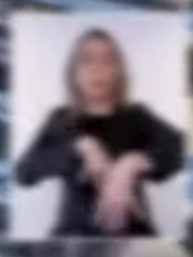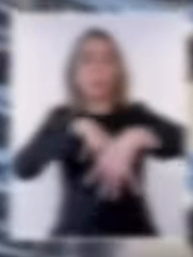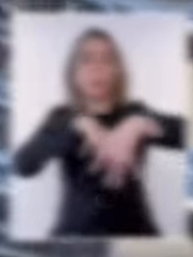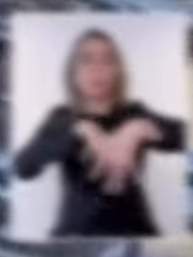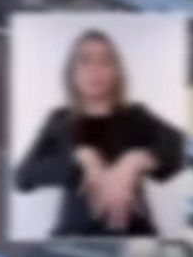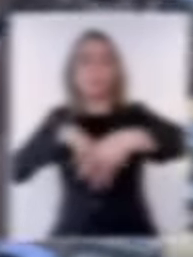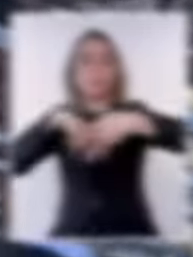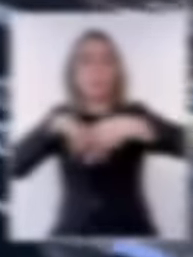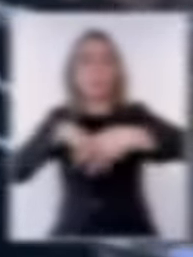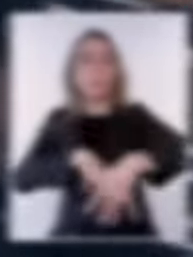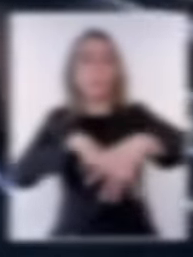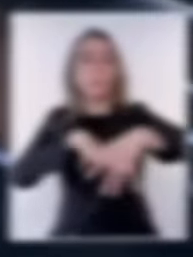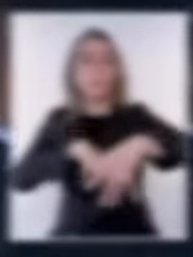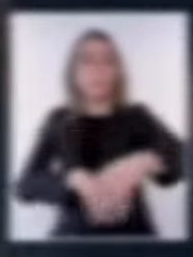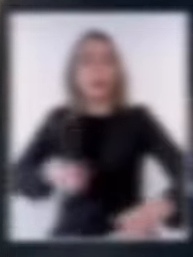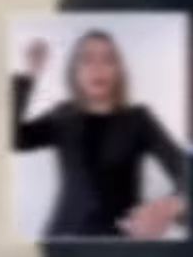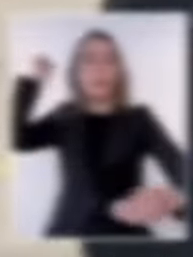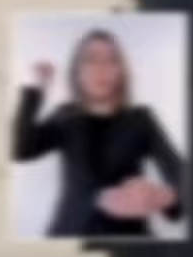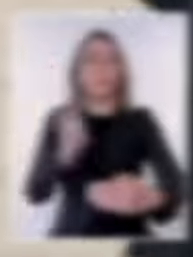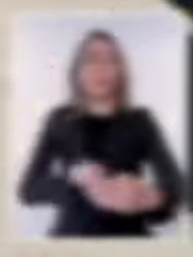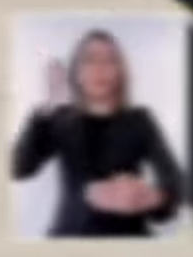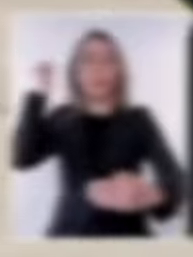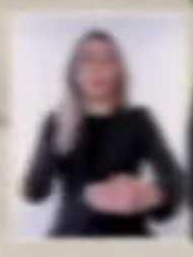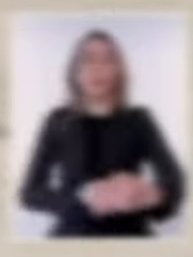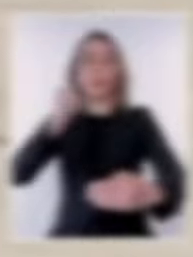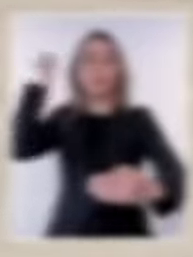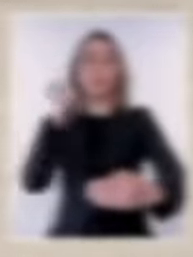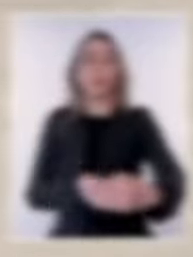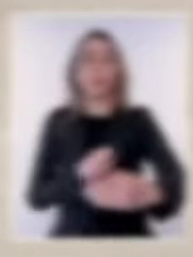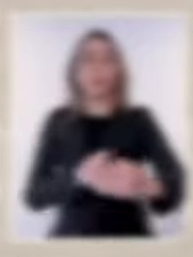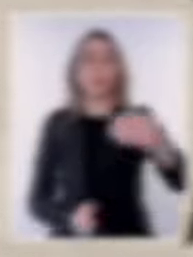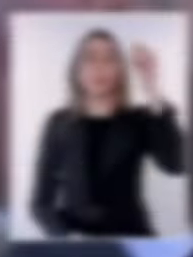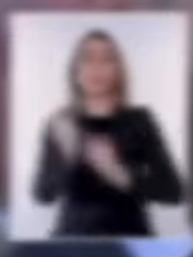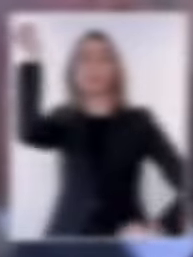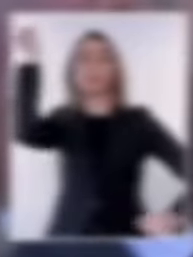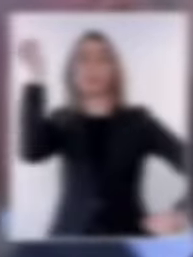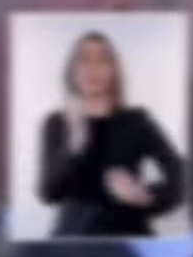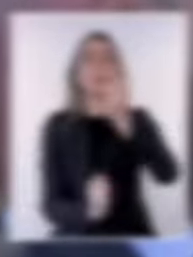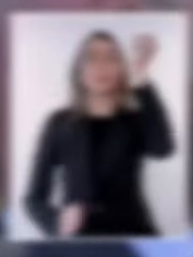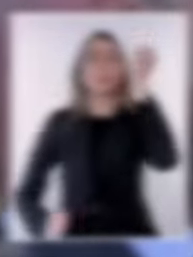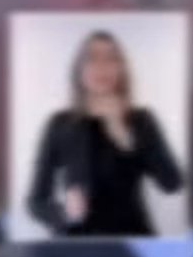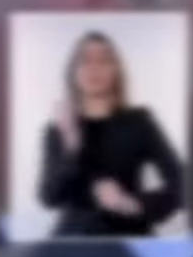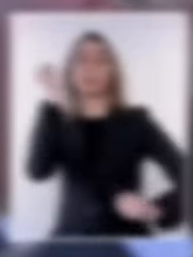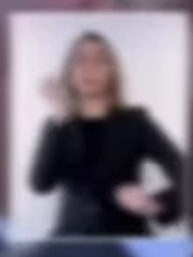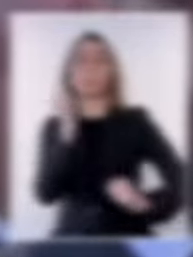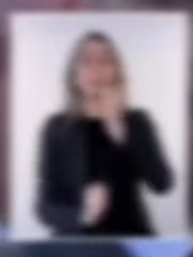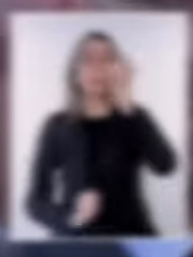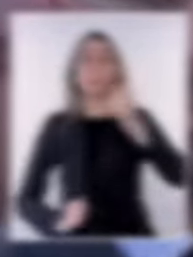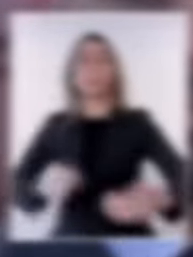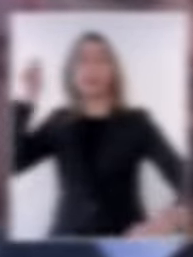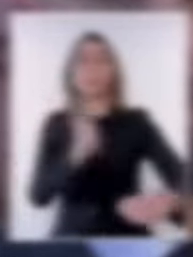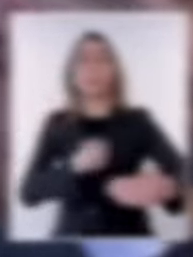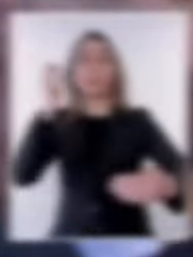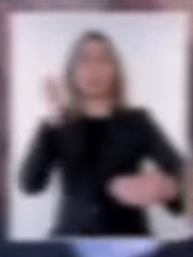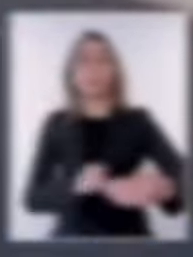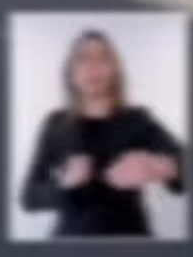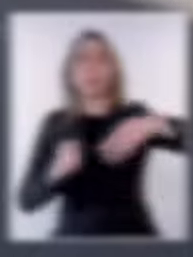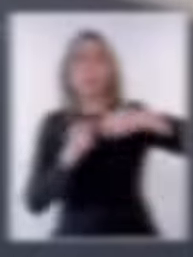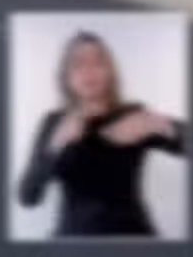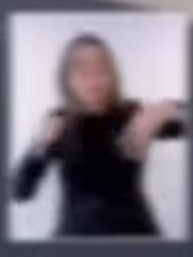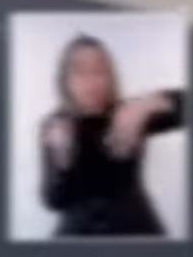ahí ya creo que ellos son como el último, las últimas dos filas. ¿Será que este de aquí era el